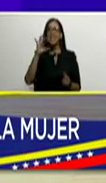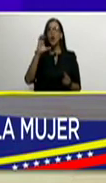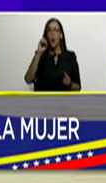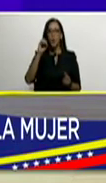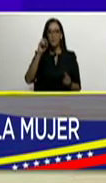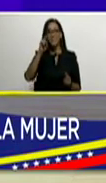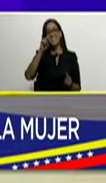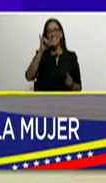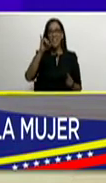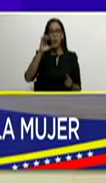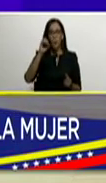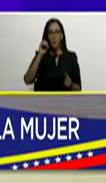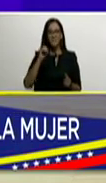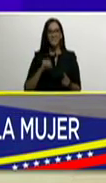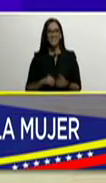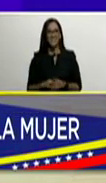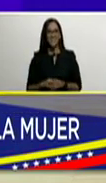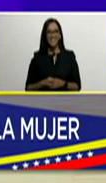Nico.